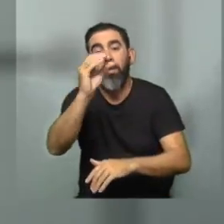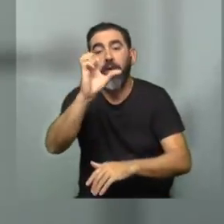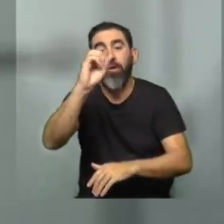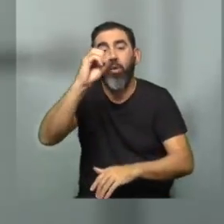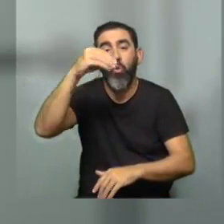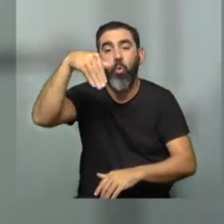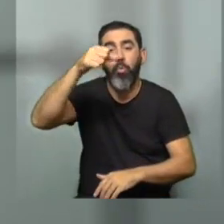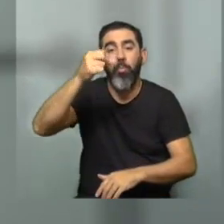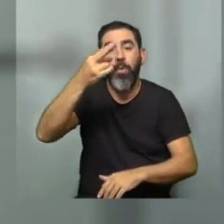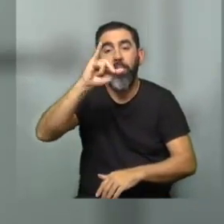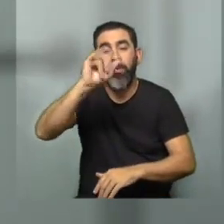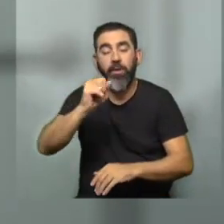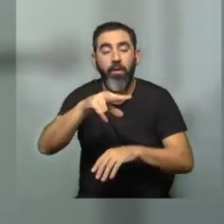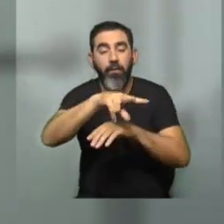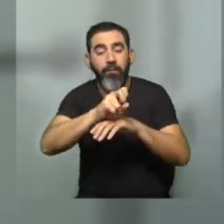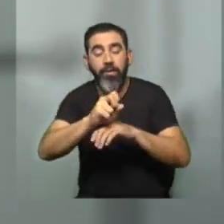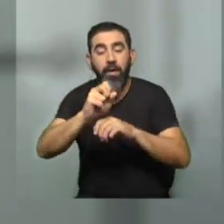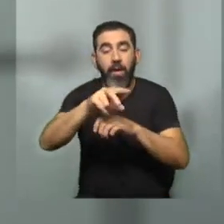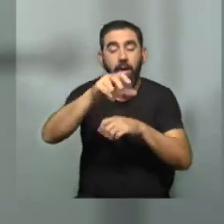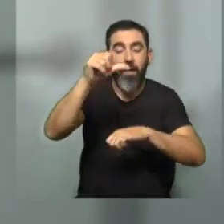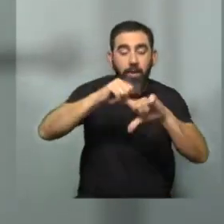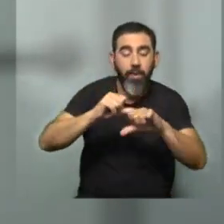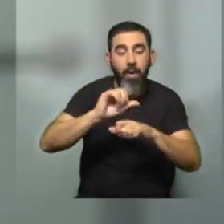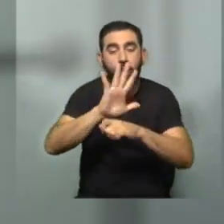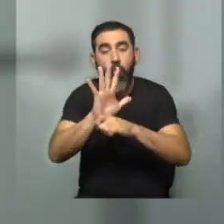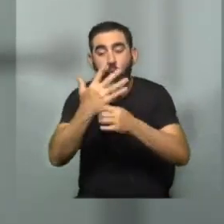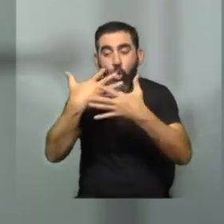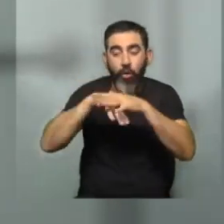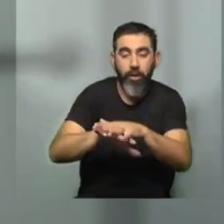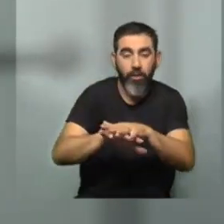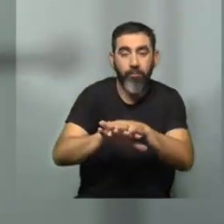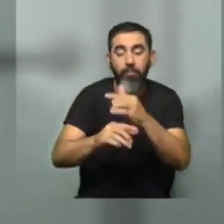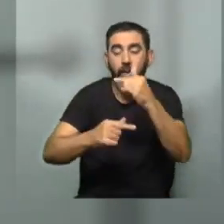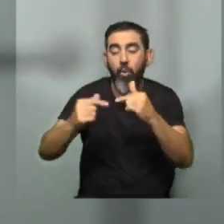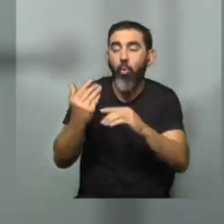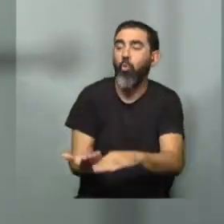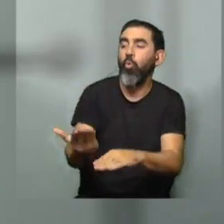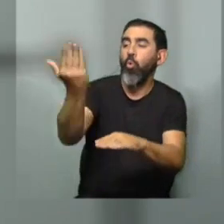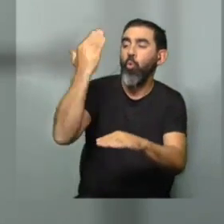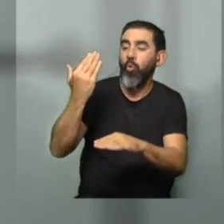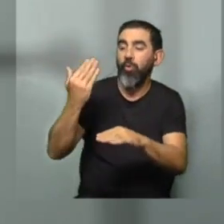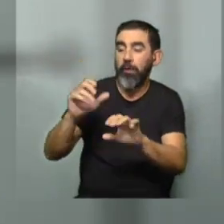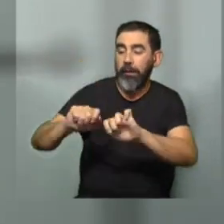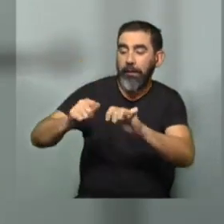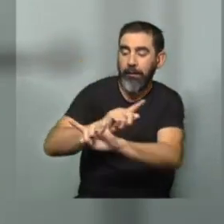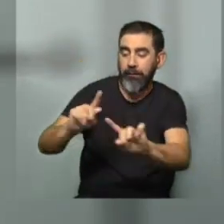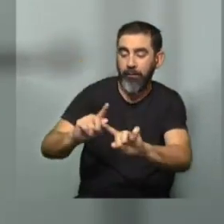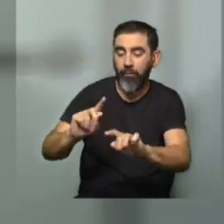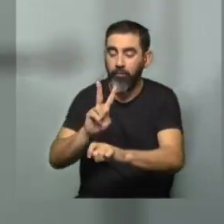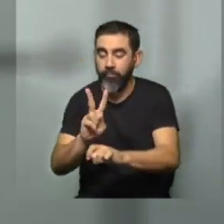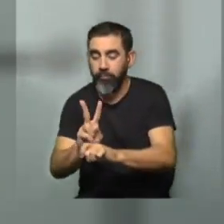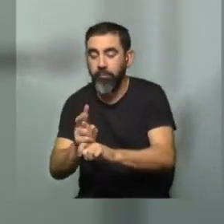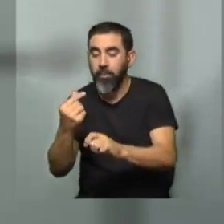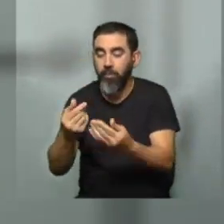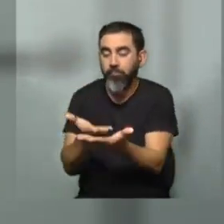que conjuga la física, la química y la biología para hacer hablar a los objetos del pasado sin destruirlos. Hoy vamos a conocer